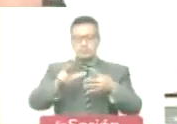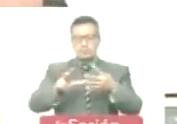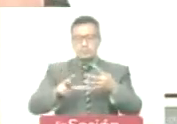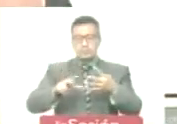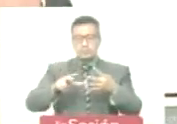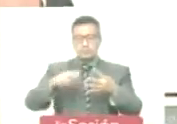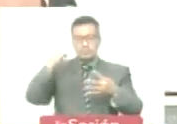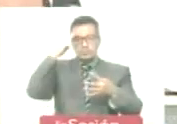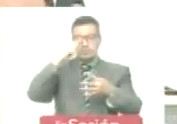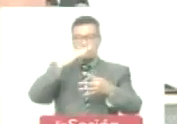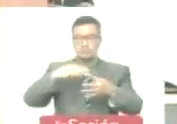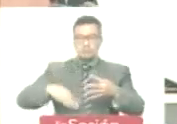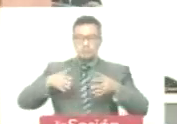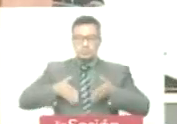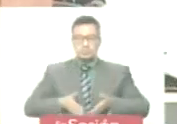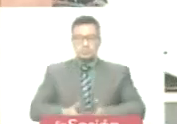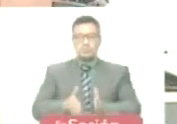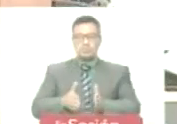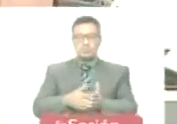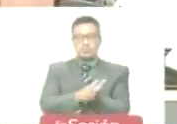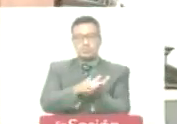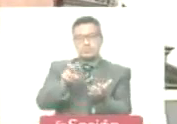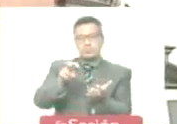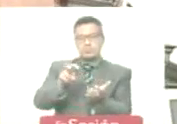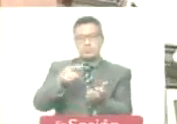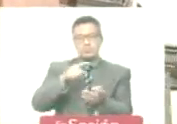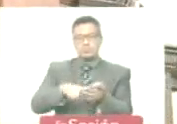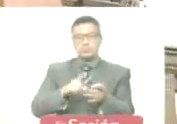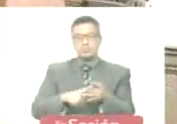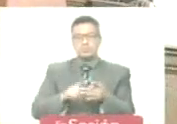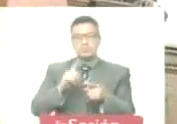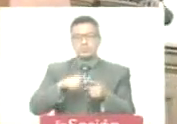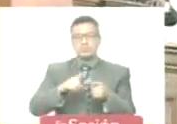parido la patria margariteña, como son